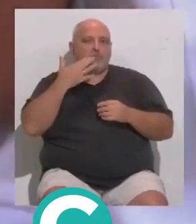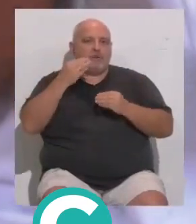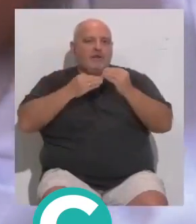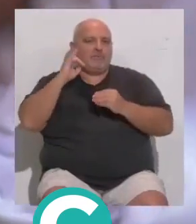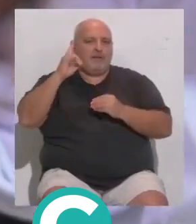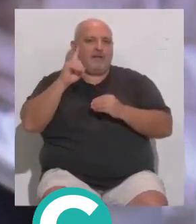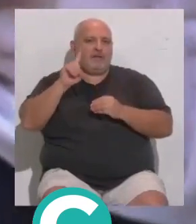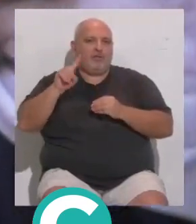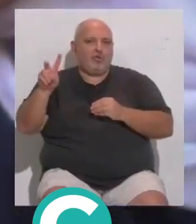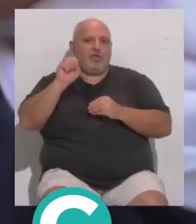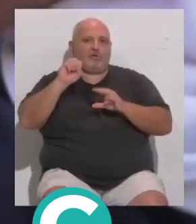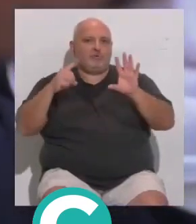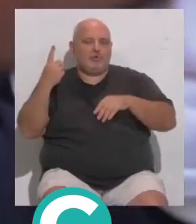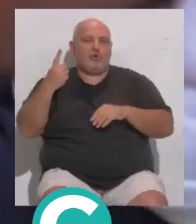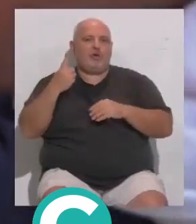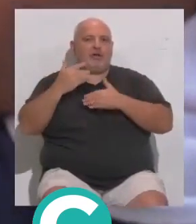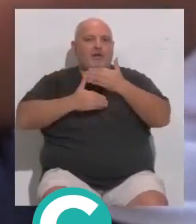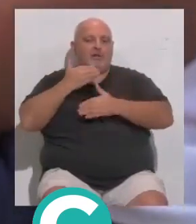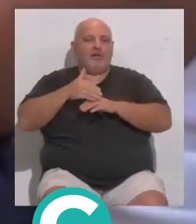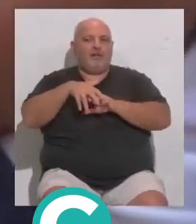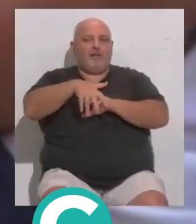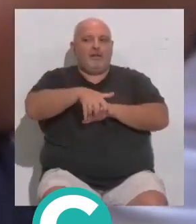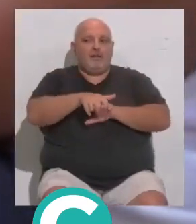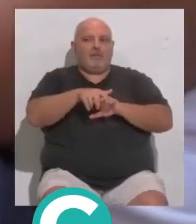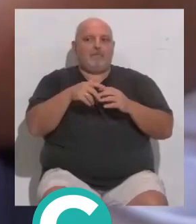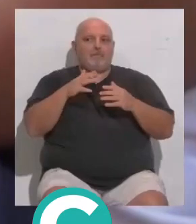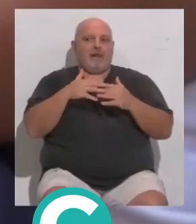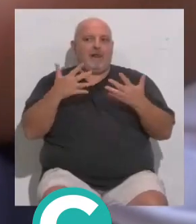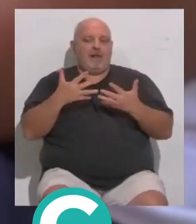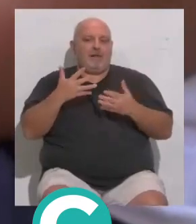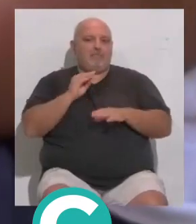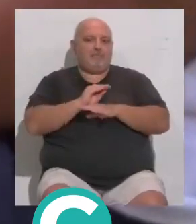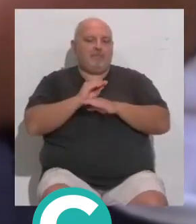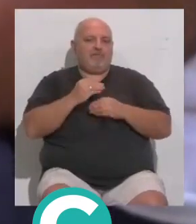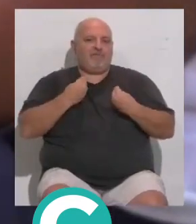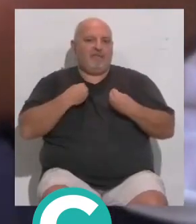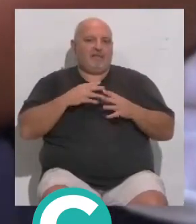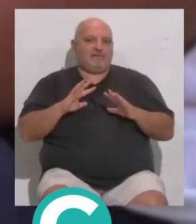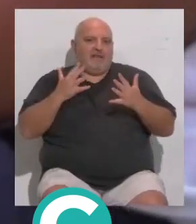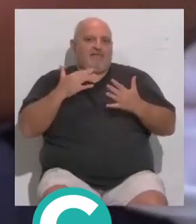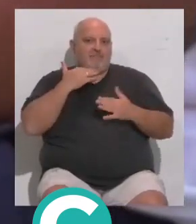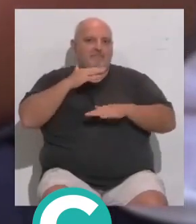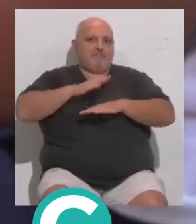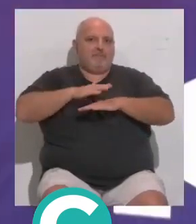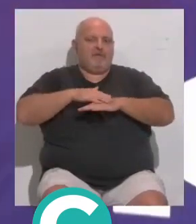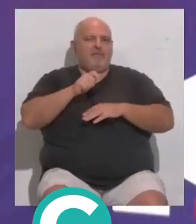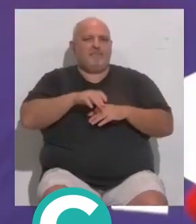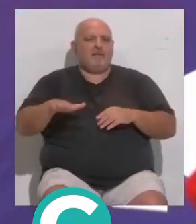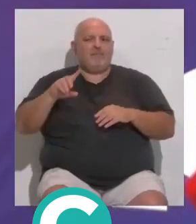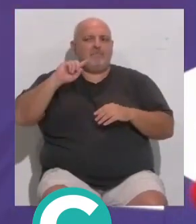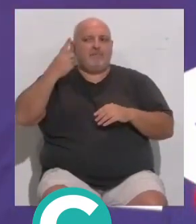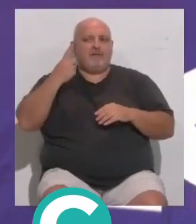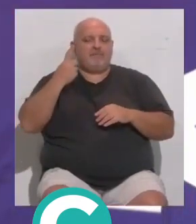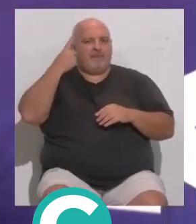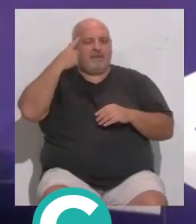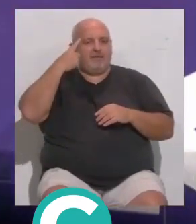a emergencias hasta realizar las compresiones torácicas necesarias para mantener con vida a una persona. Para lo más pequeño es, primero,